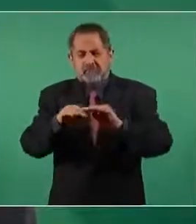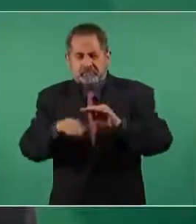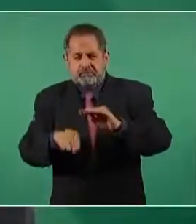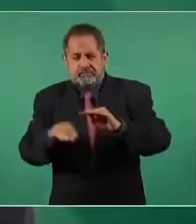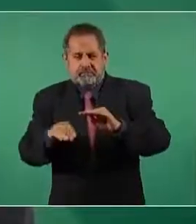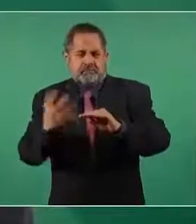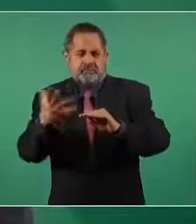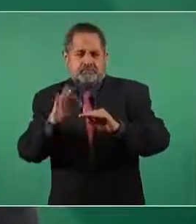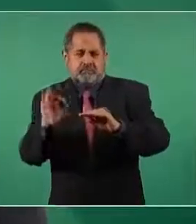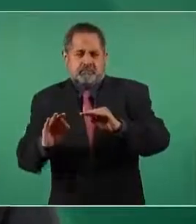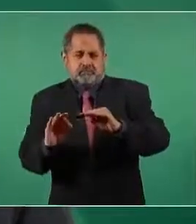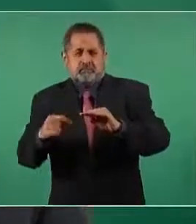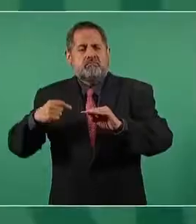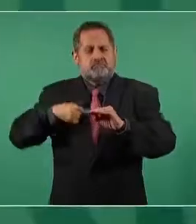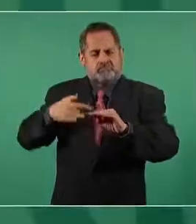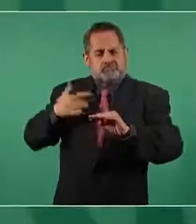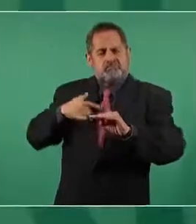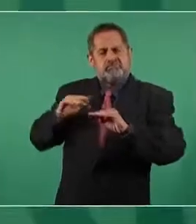Pero